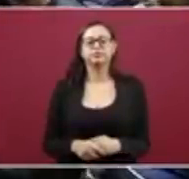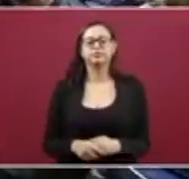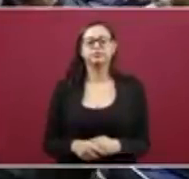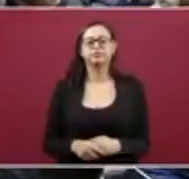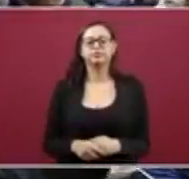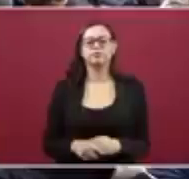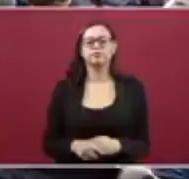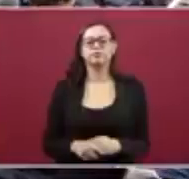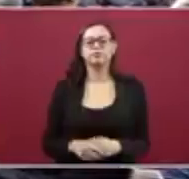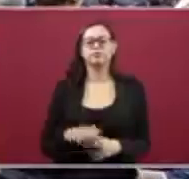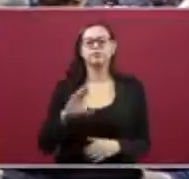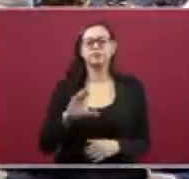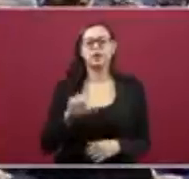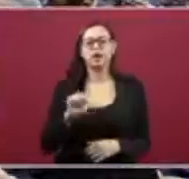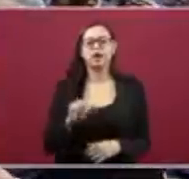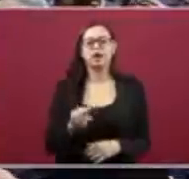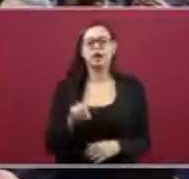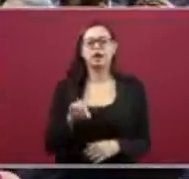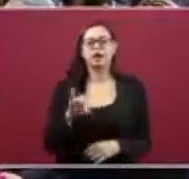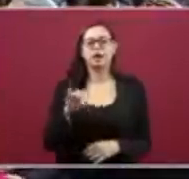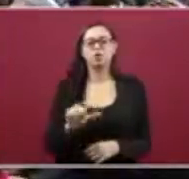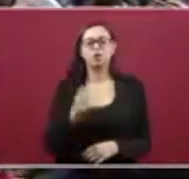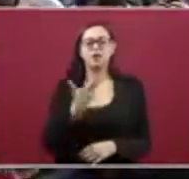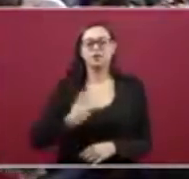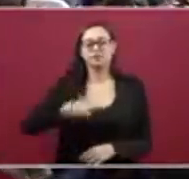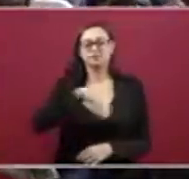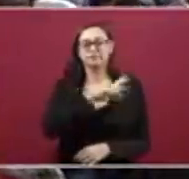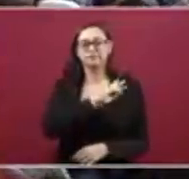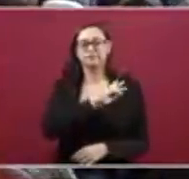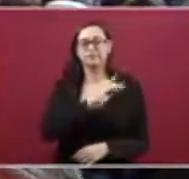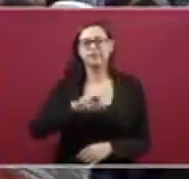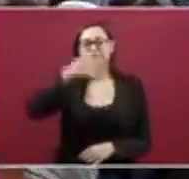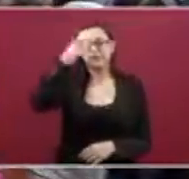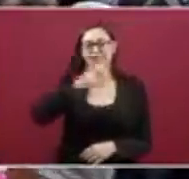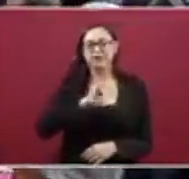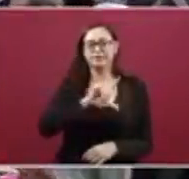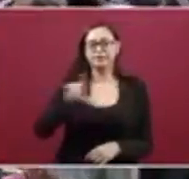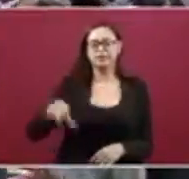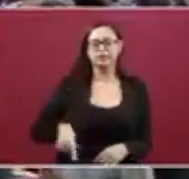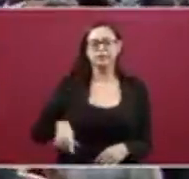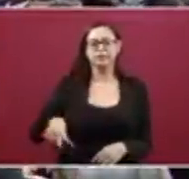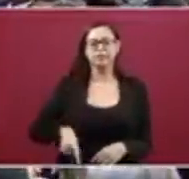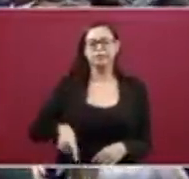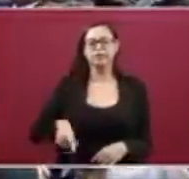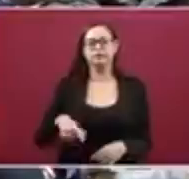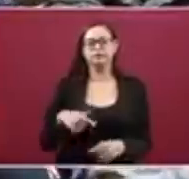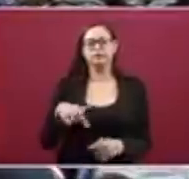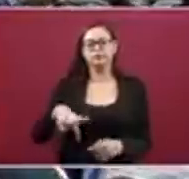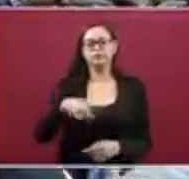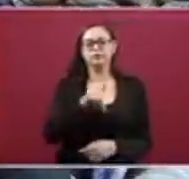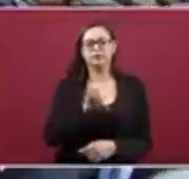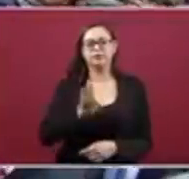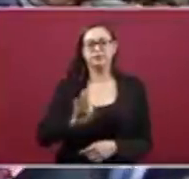claudia sheinbaum pardo jefa de gobierno del distrito federal